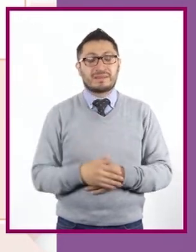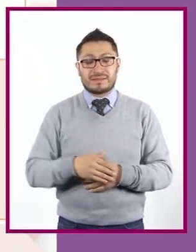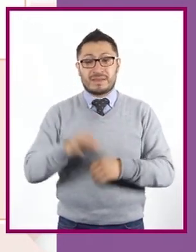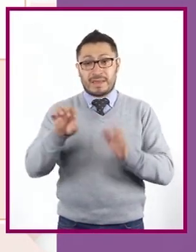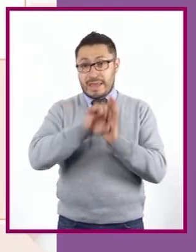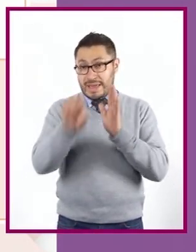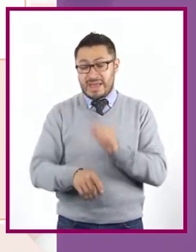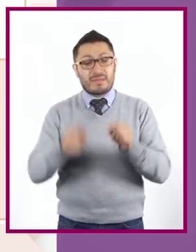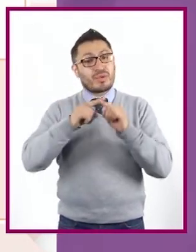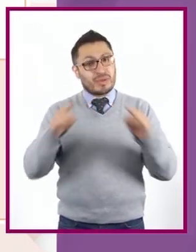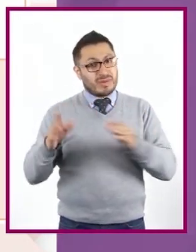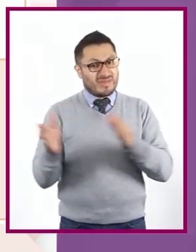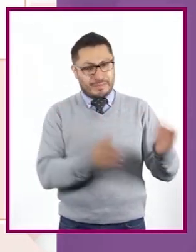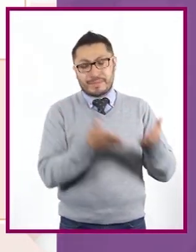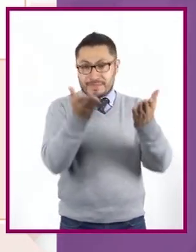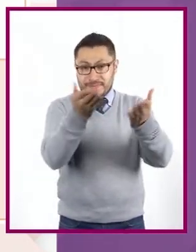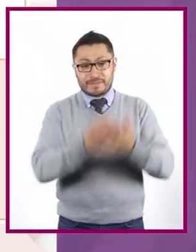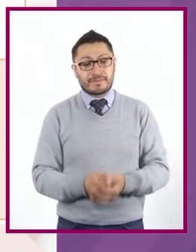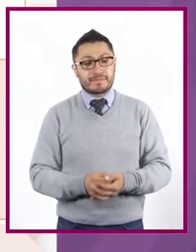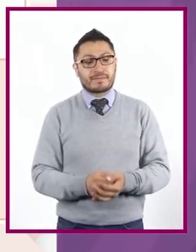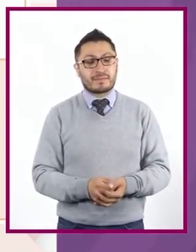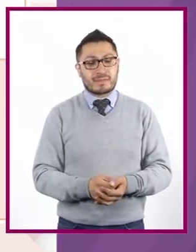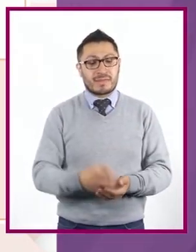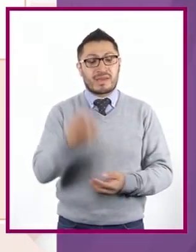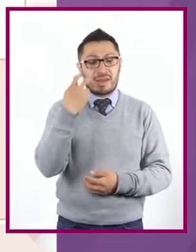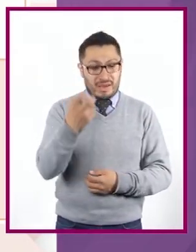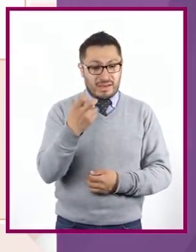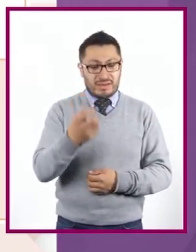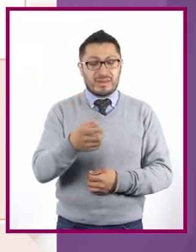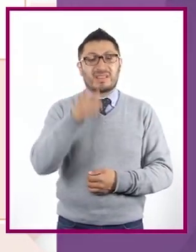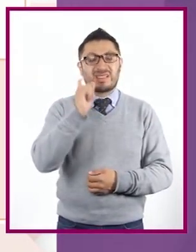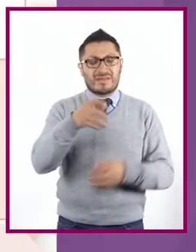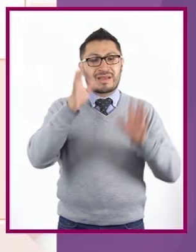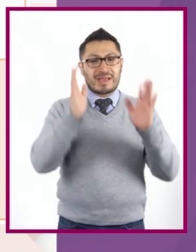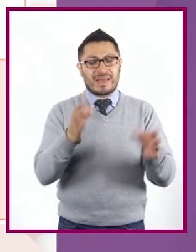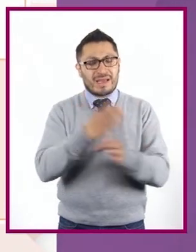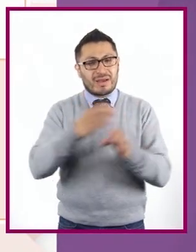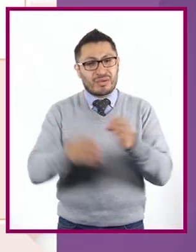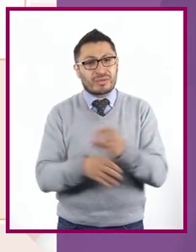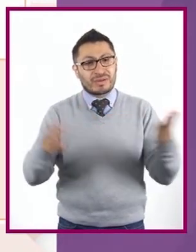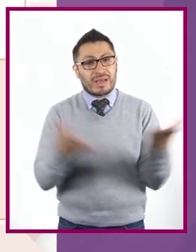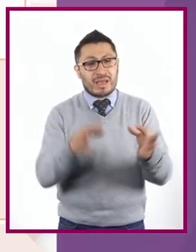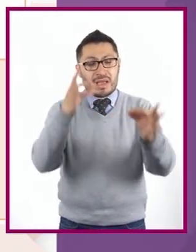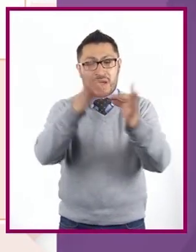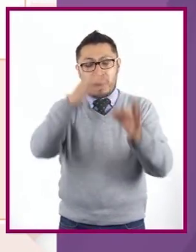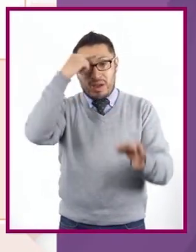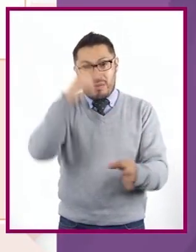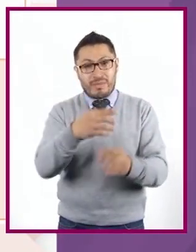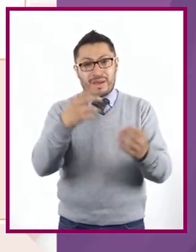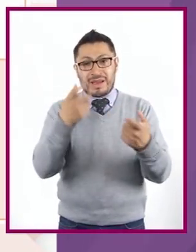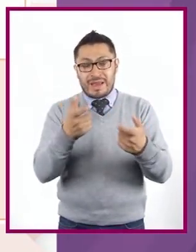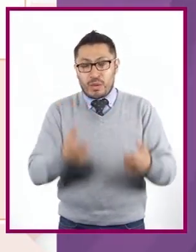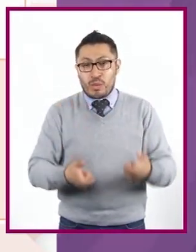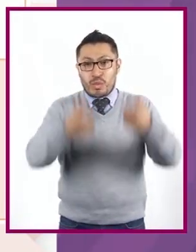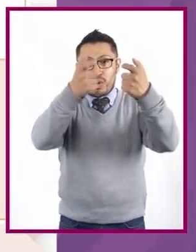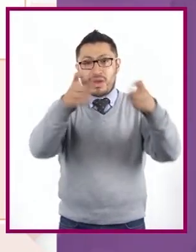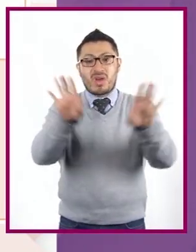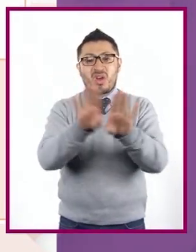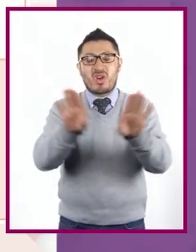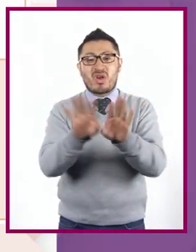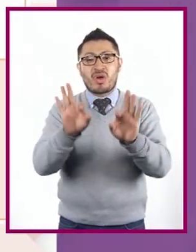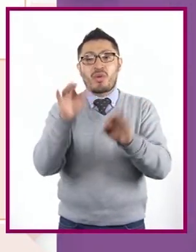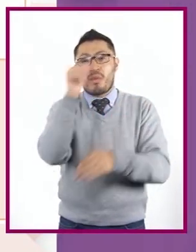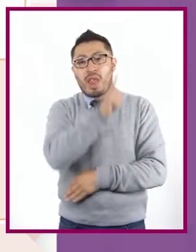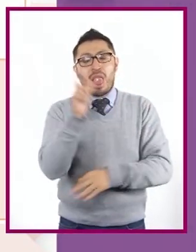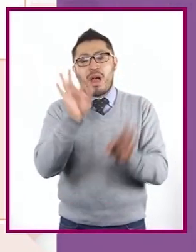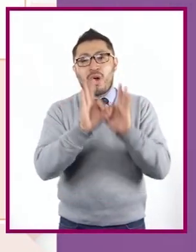ejemplo. El hecho es que ya están hechas las acciones para el crecimiento económico. ¿Cómo sería en lenguaje